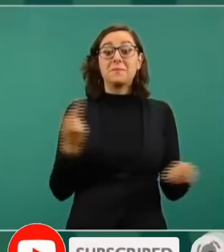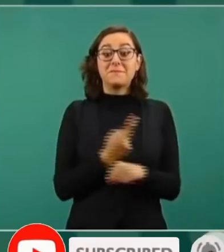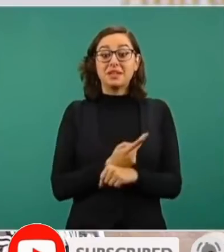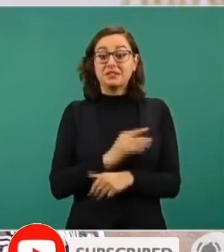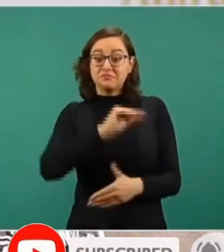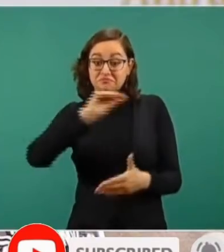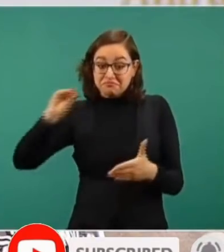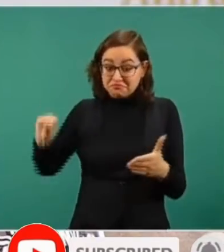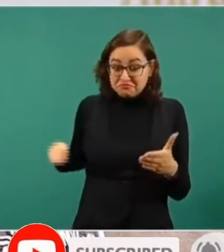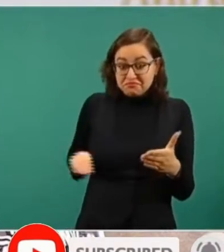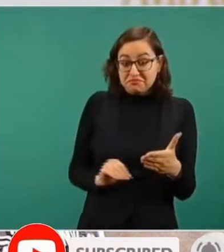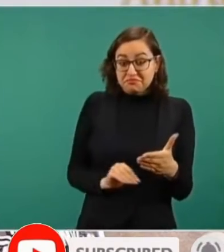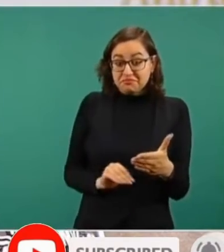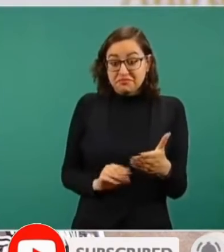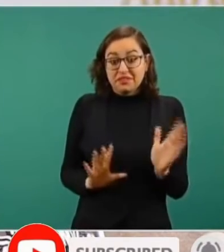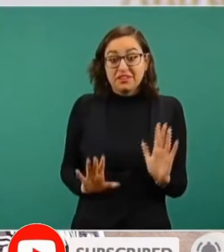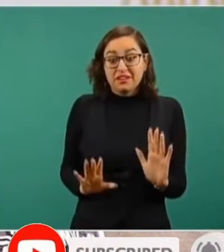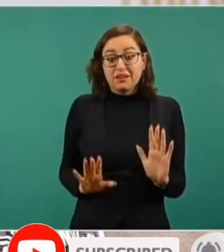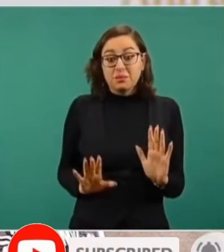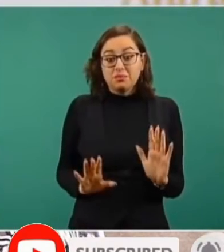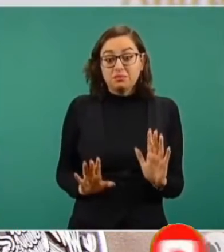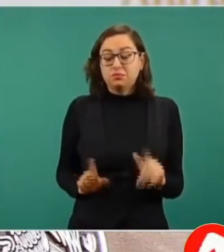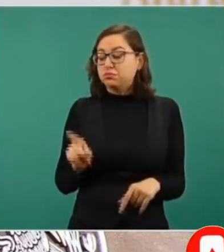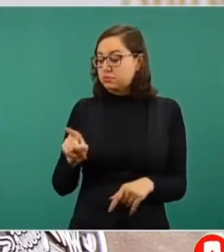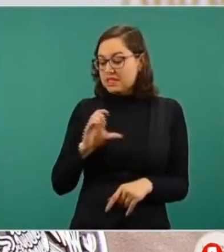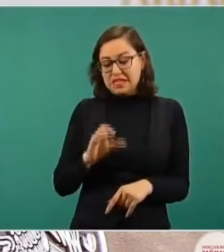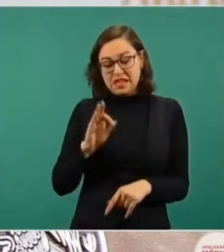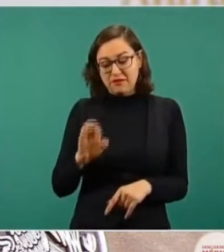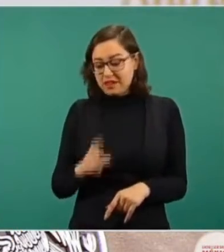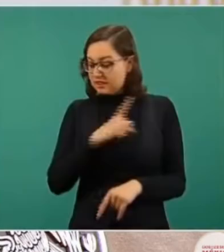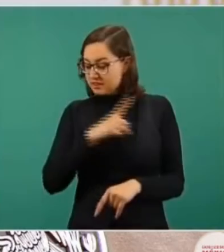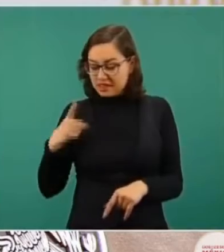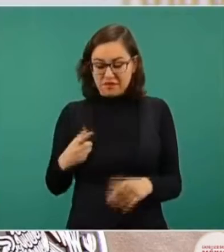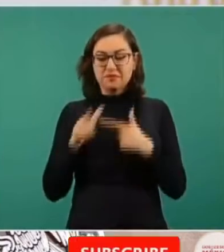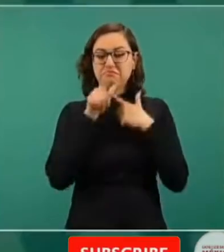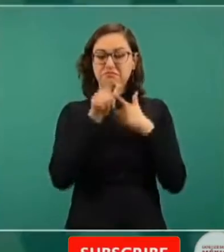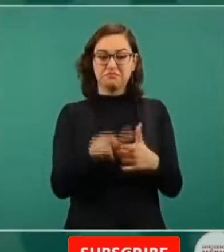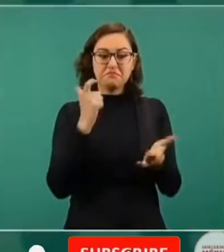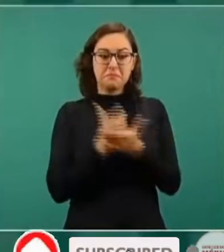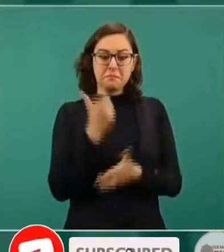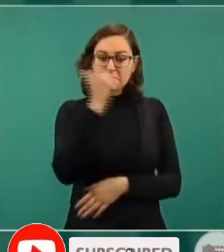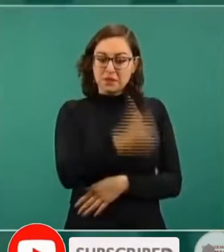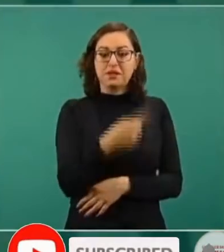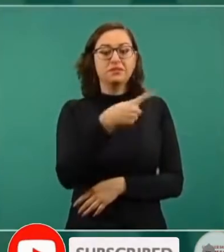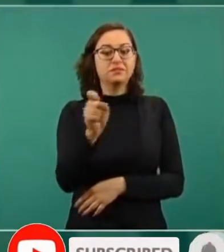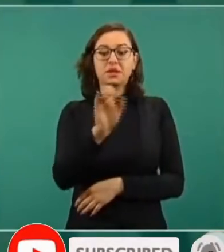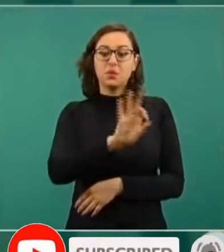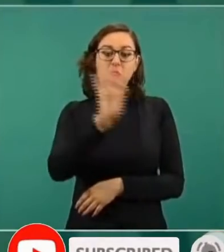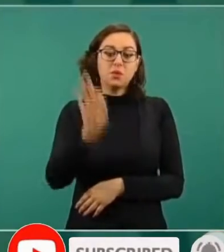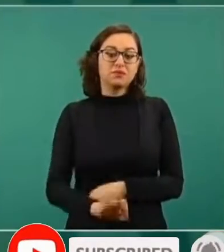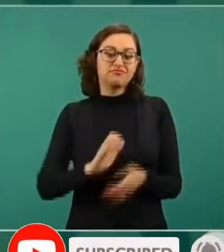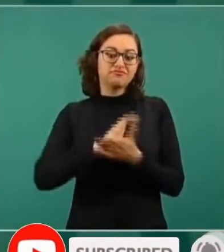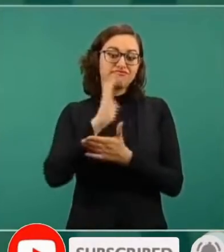transitorio, la CFE tiene que pagarles el 100% establecido en el contrato. si es un contrato que viene de atrás,